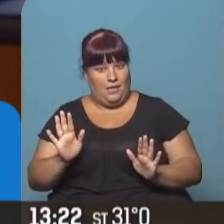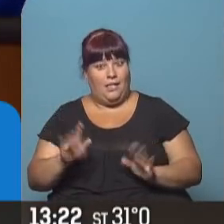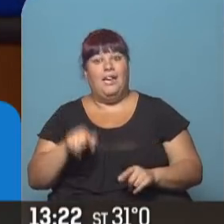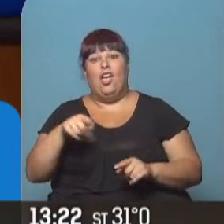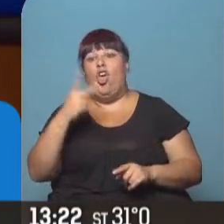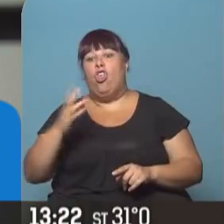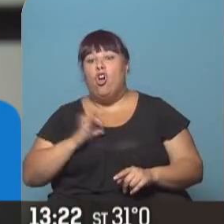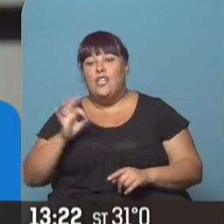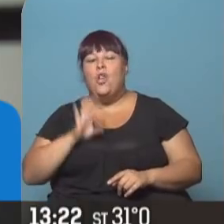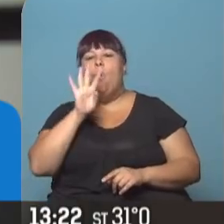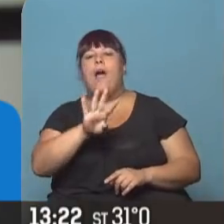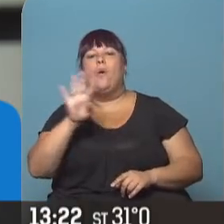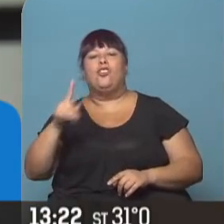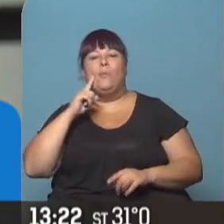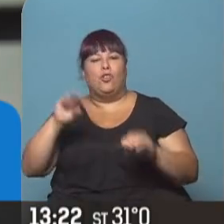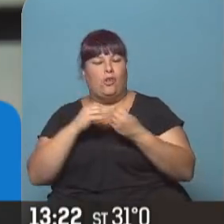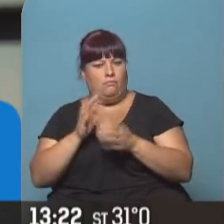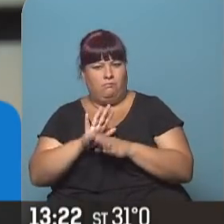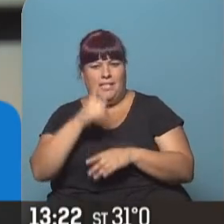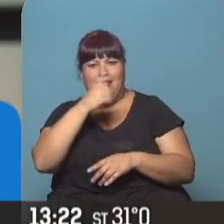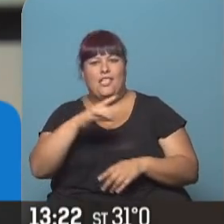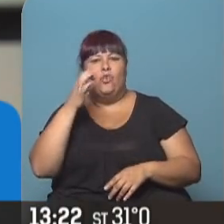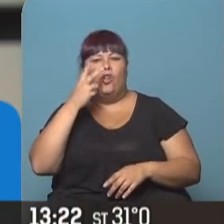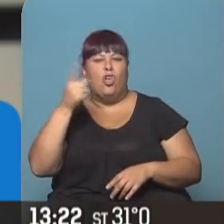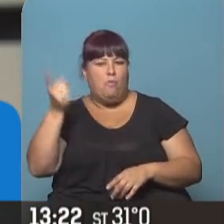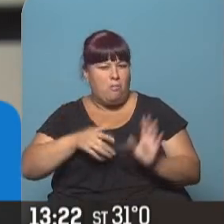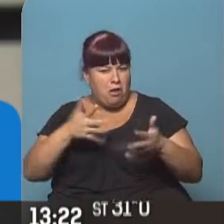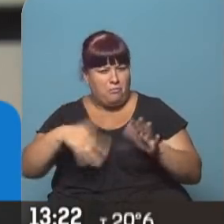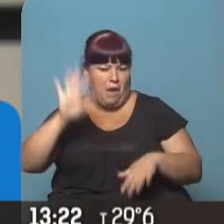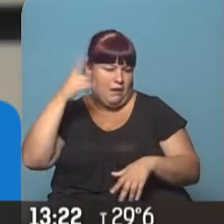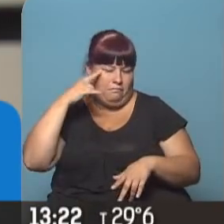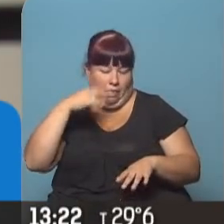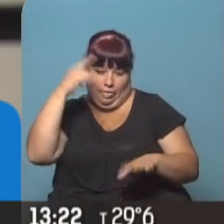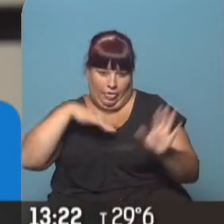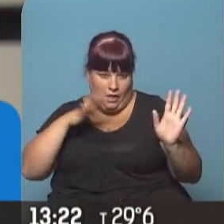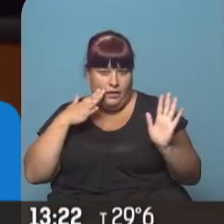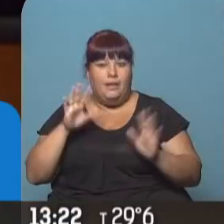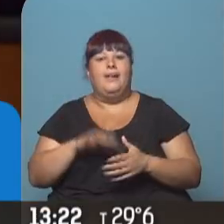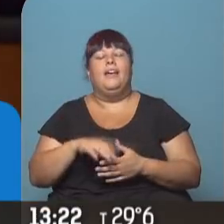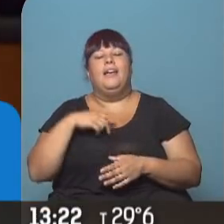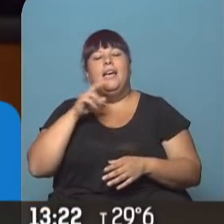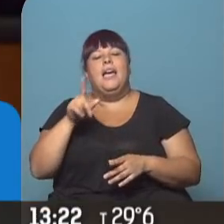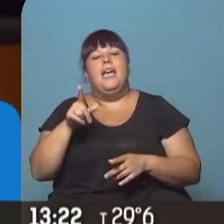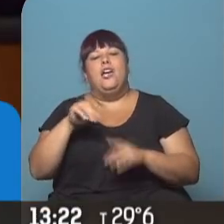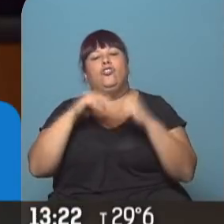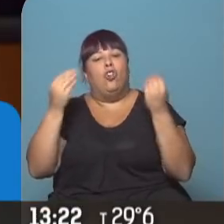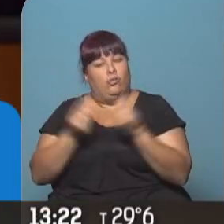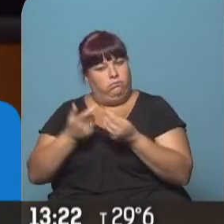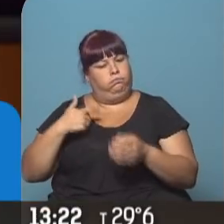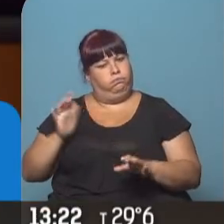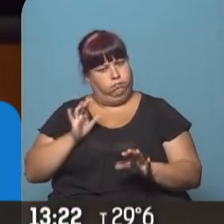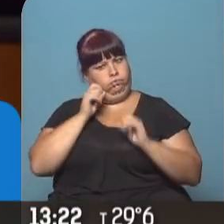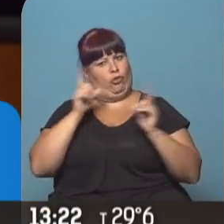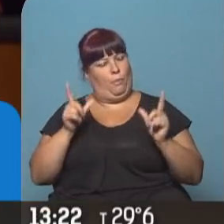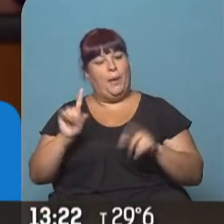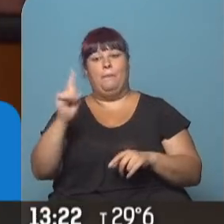estos 2 años a 44.000. Es como un 142%. Exactamente. Ni lo leí. Y una cifra que llama la atención. Desde el